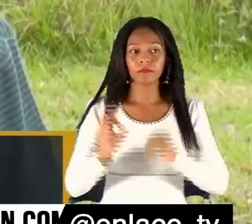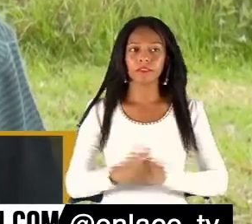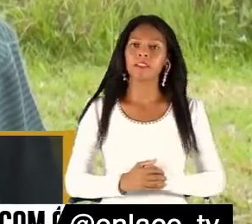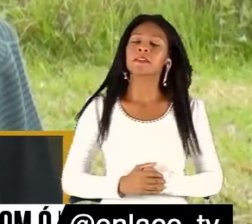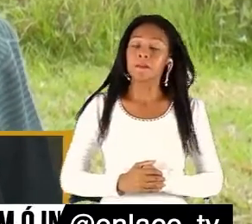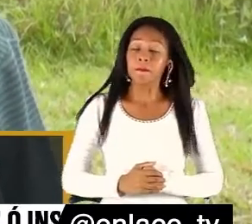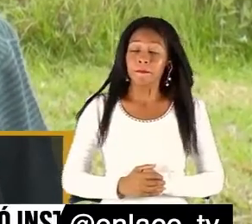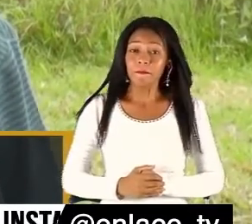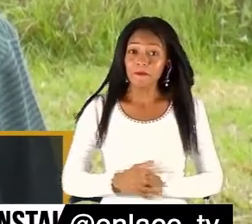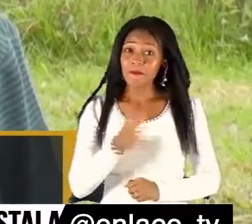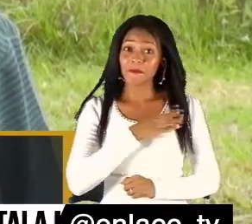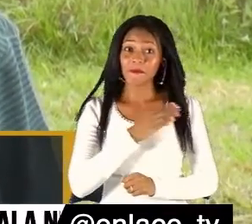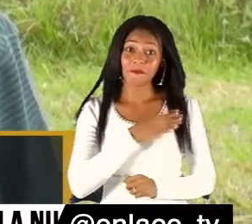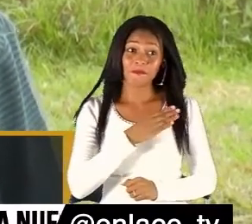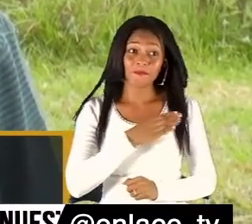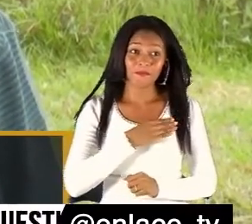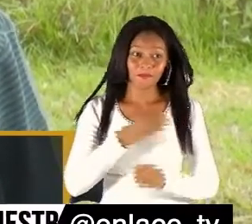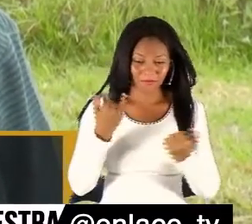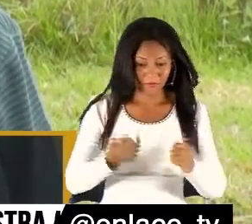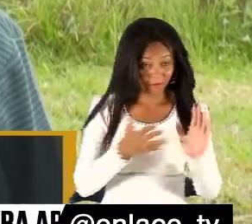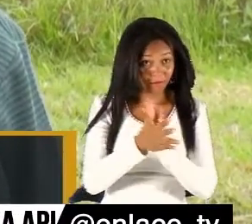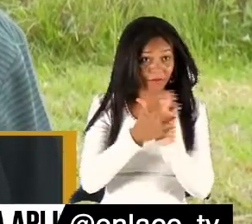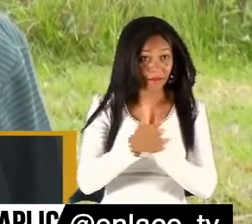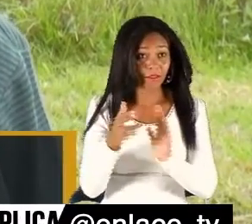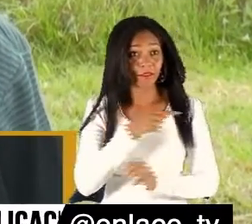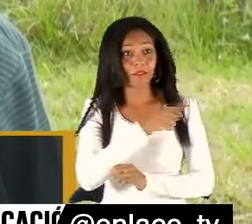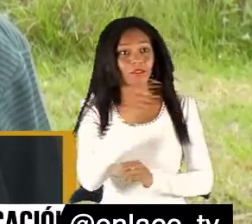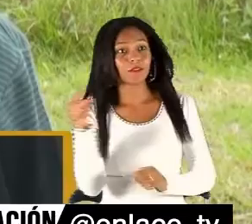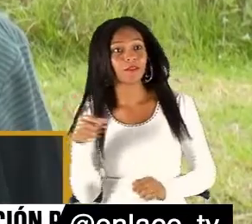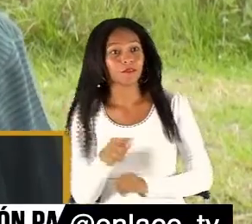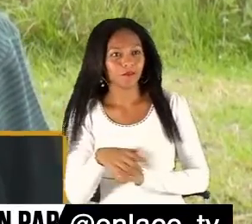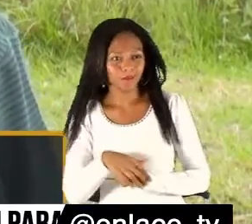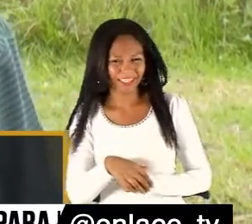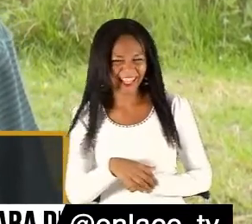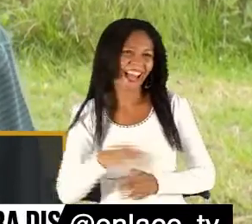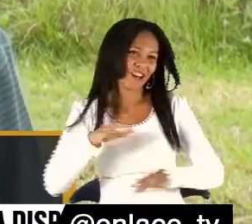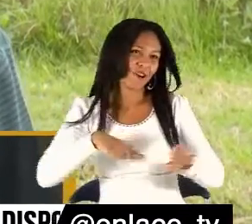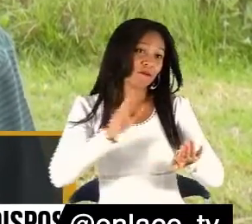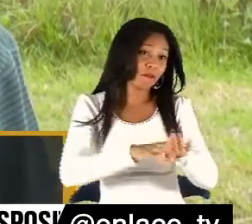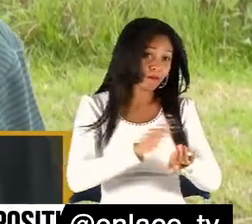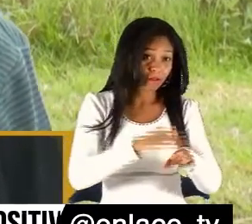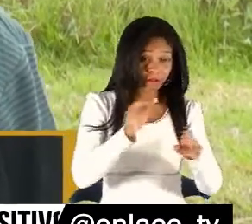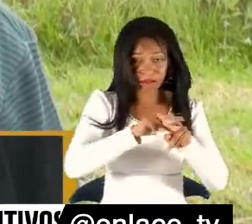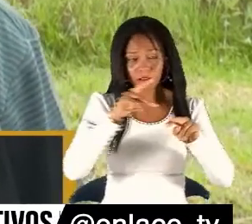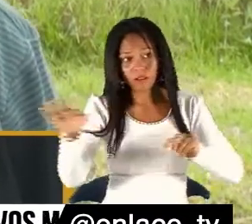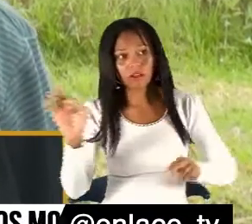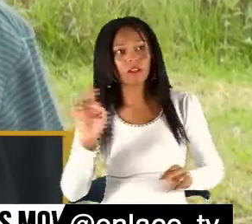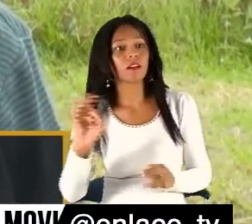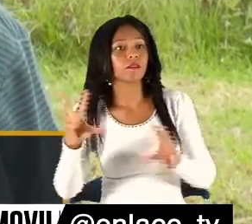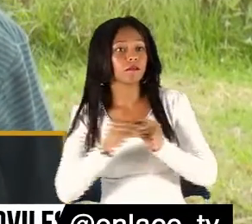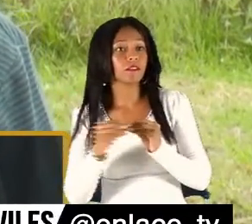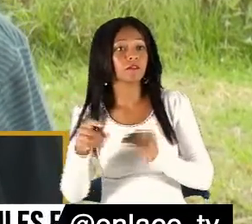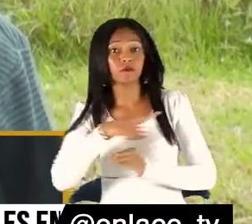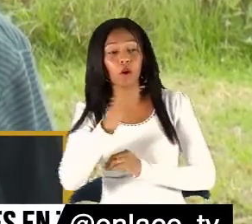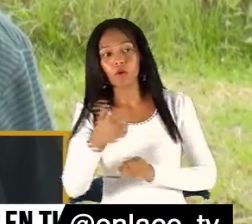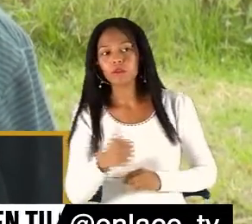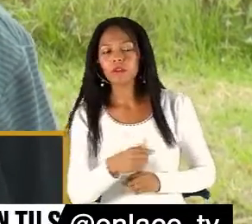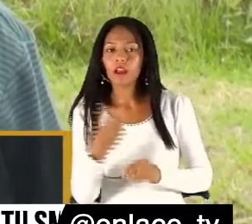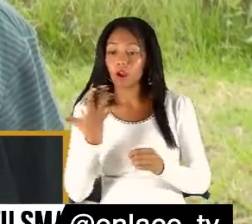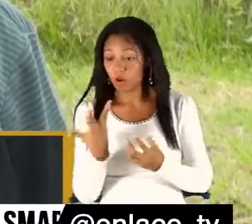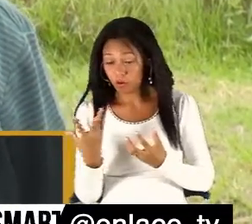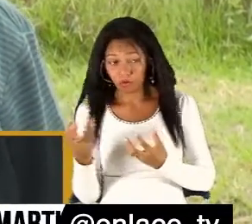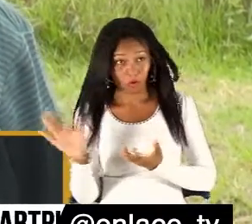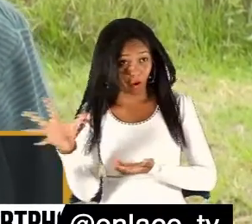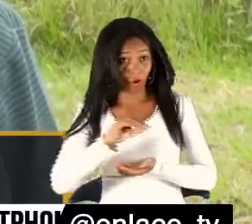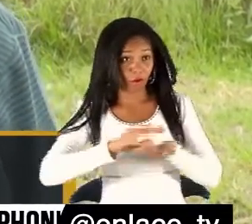y manifestarle a la Autoridad Nacional de Licencias y Ambientales como a la Agencia Nacional de Hidrocarburos que las comunidades del Magdalena